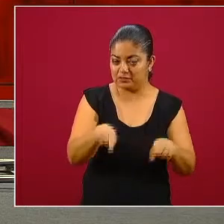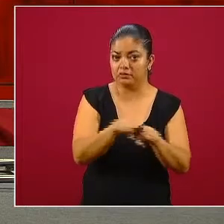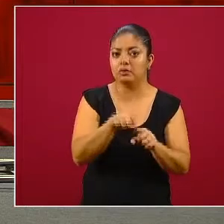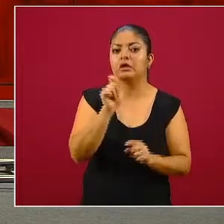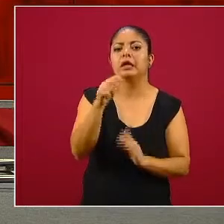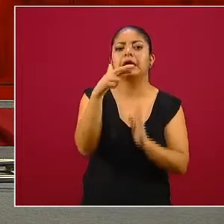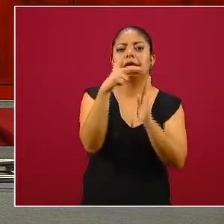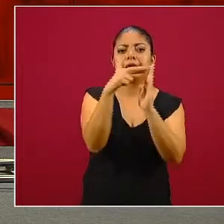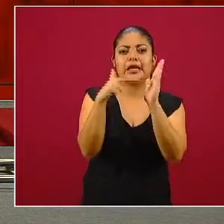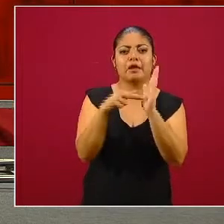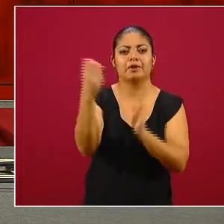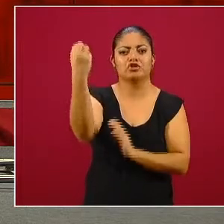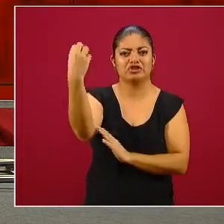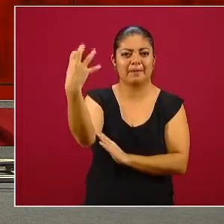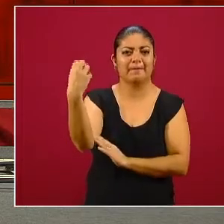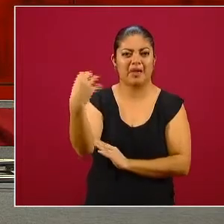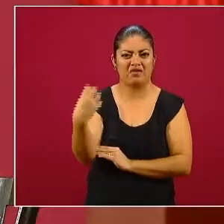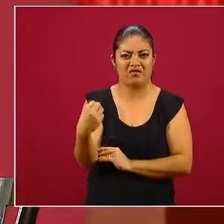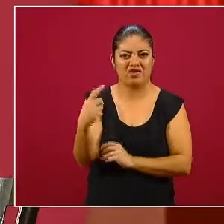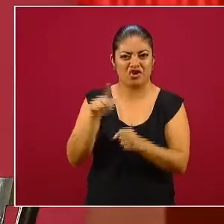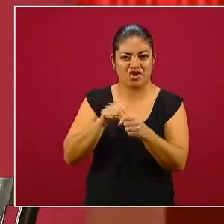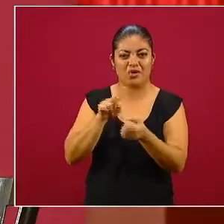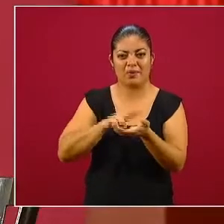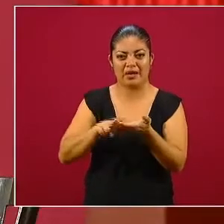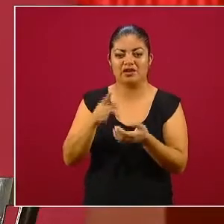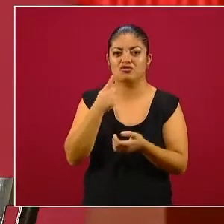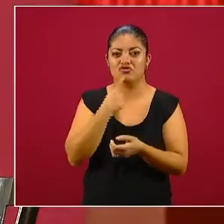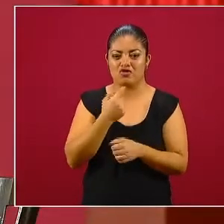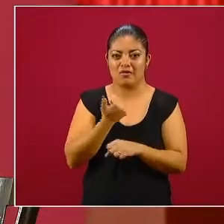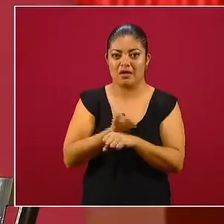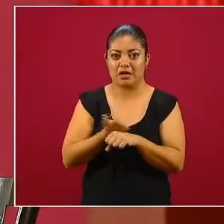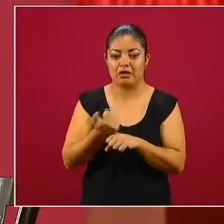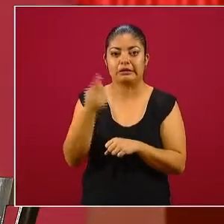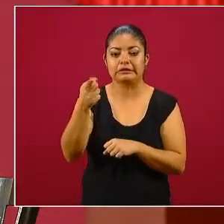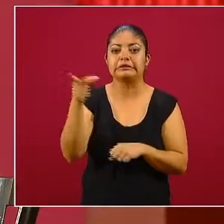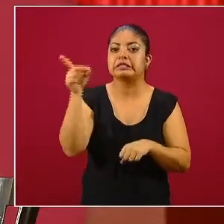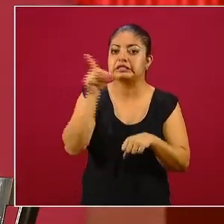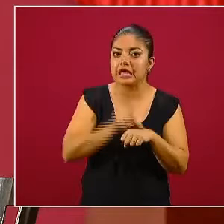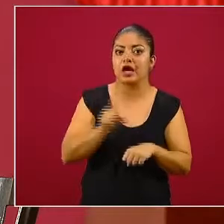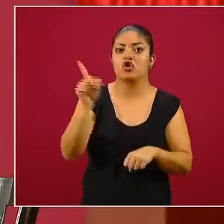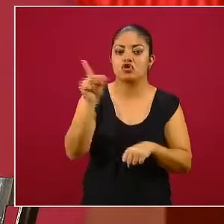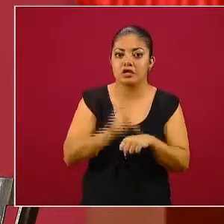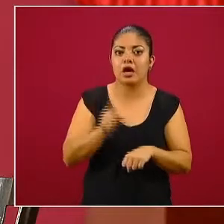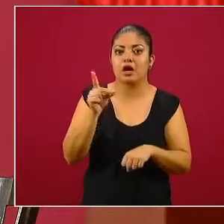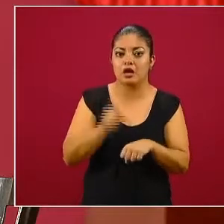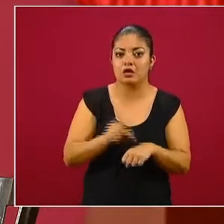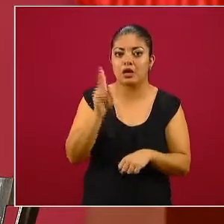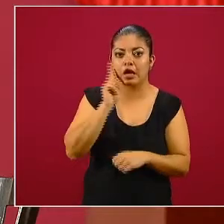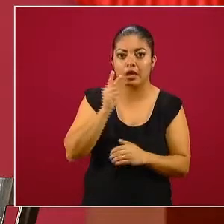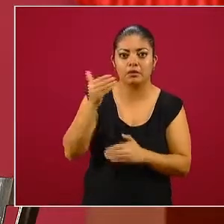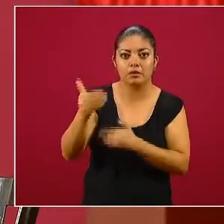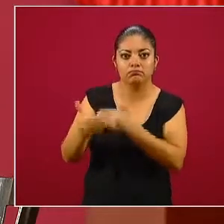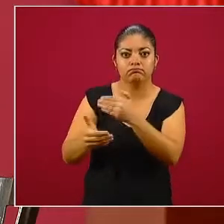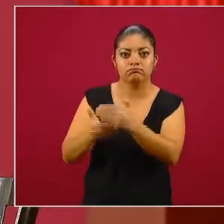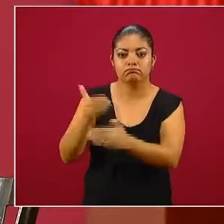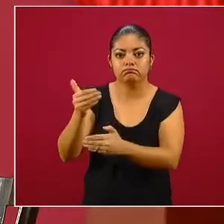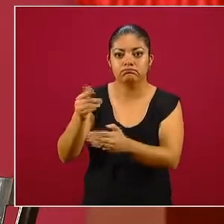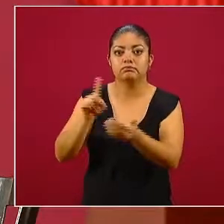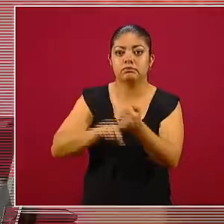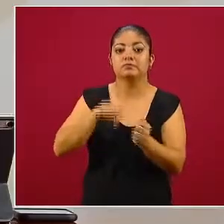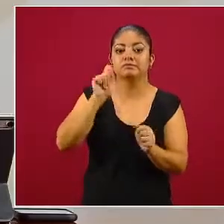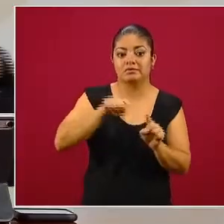del semáforo implican que vamos a tener un monitoreo diario de la progresión de las